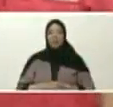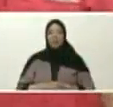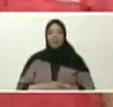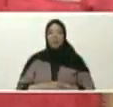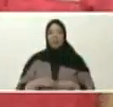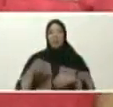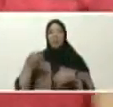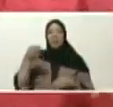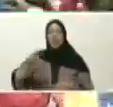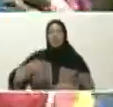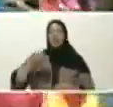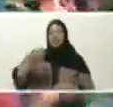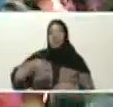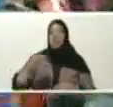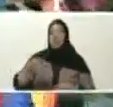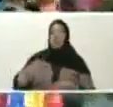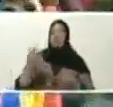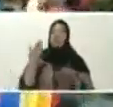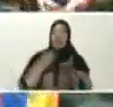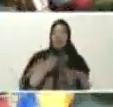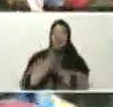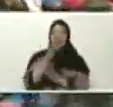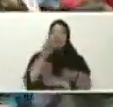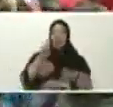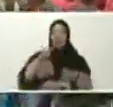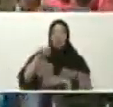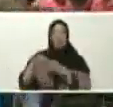leales siempre,